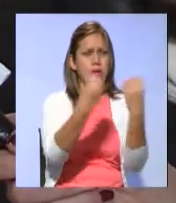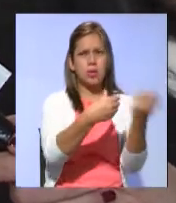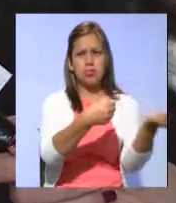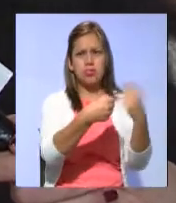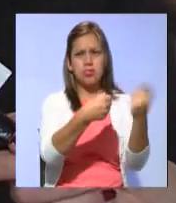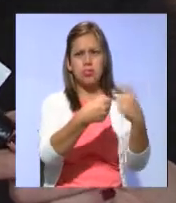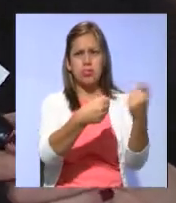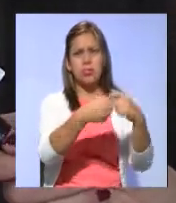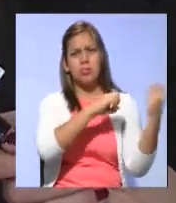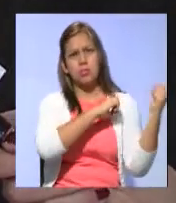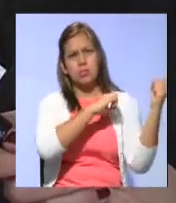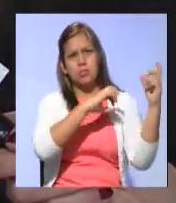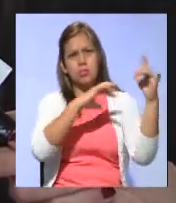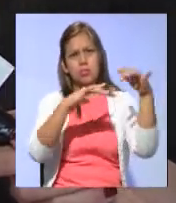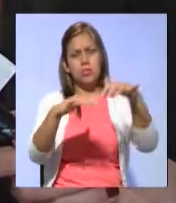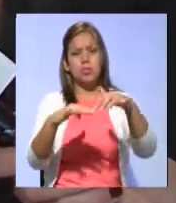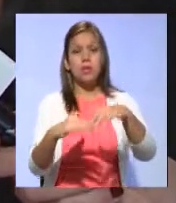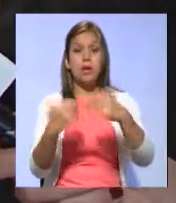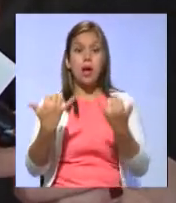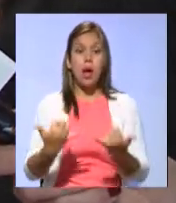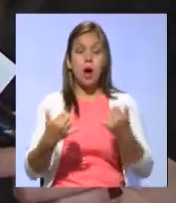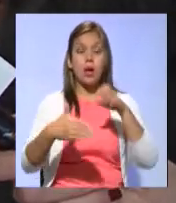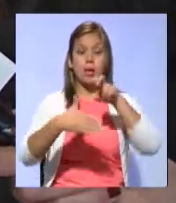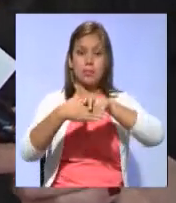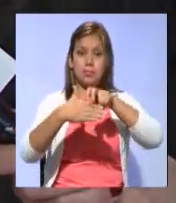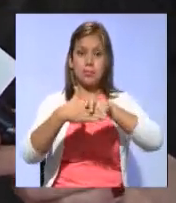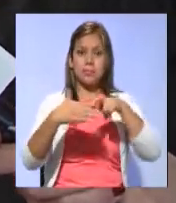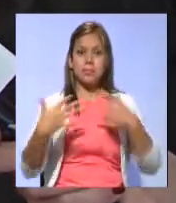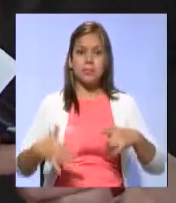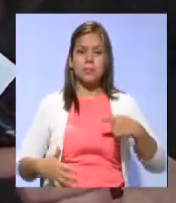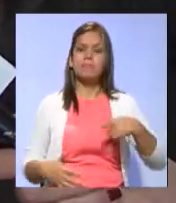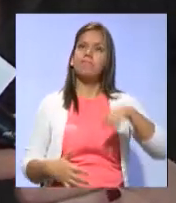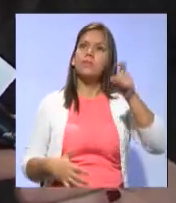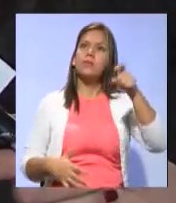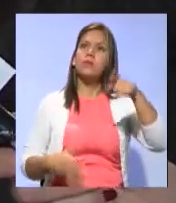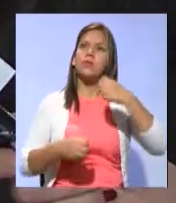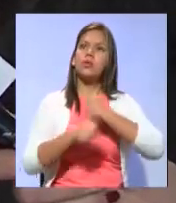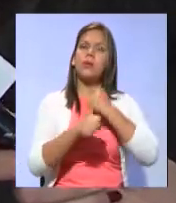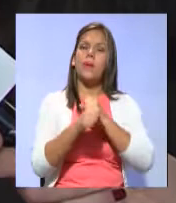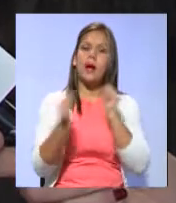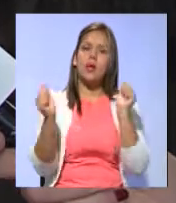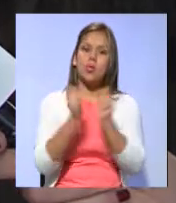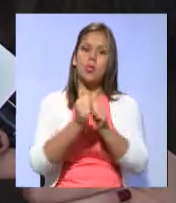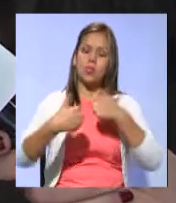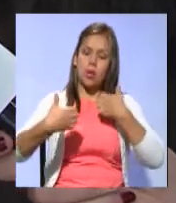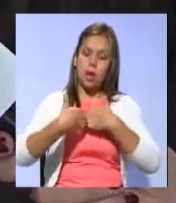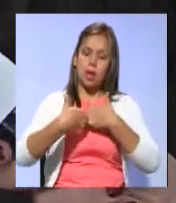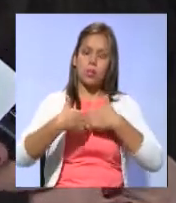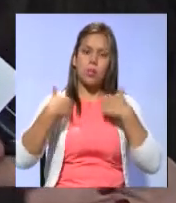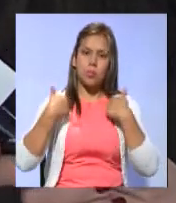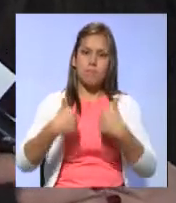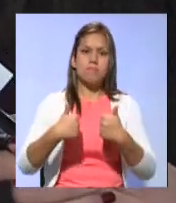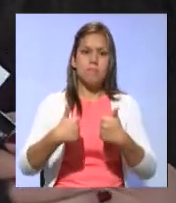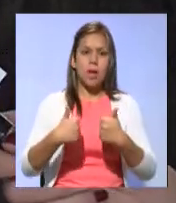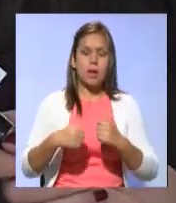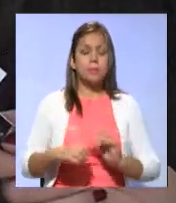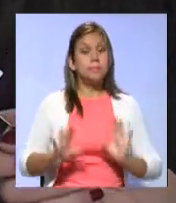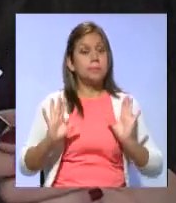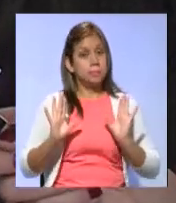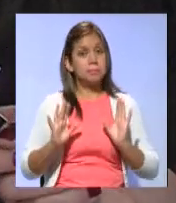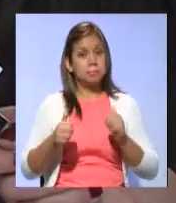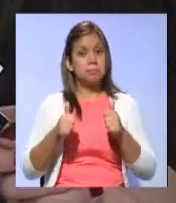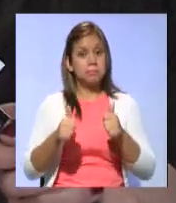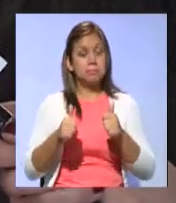federaciones, se han sentado este momento para decir aquí necesitamos trabajar juntos. Se ha dejado de lado toda